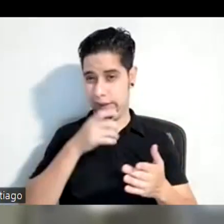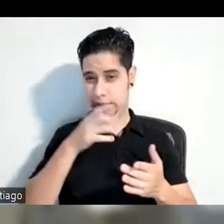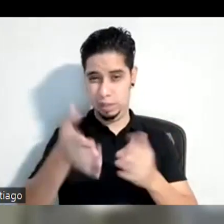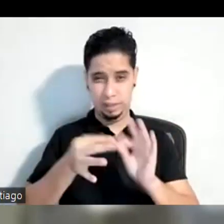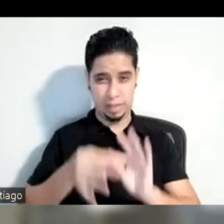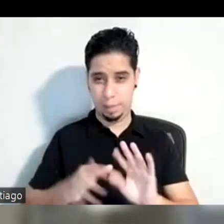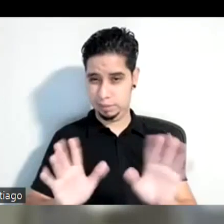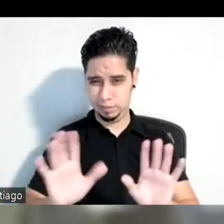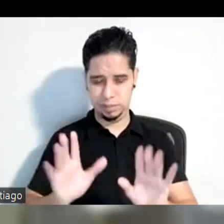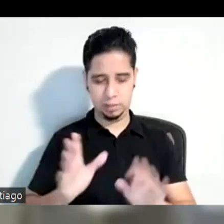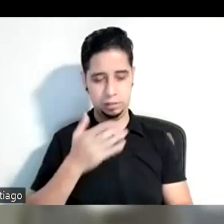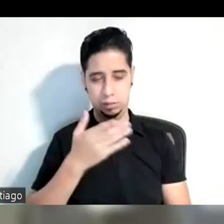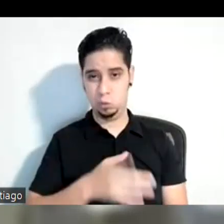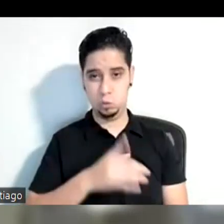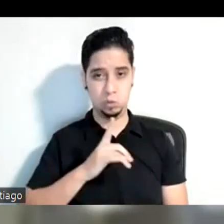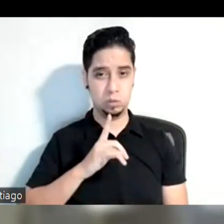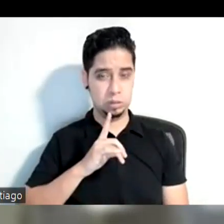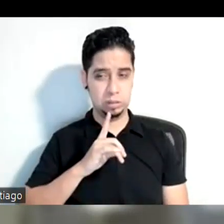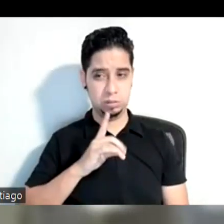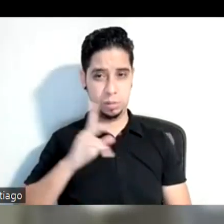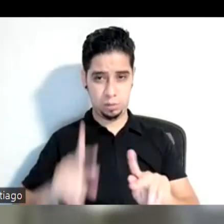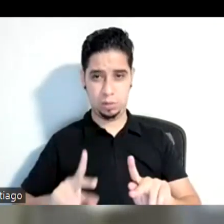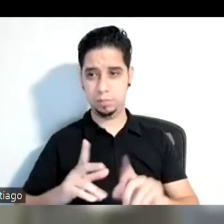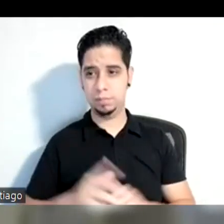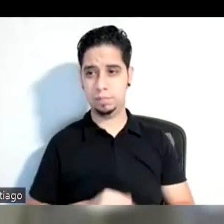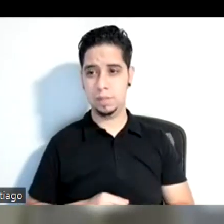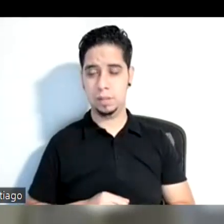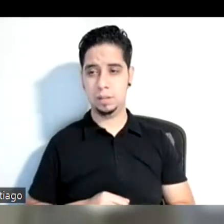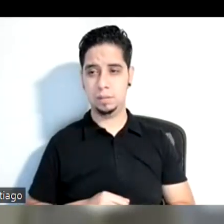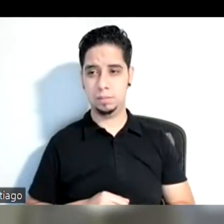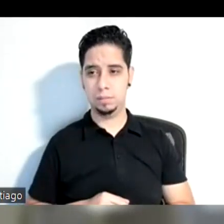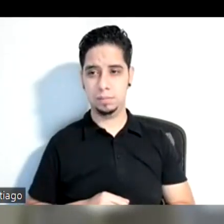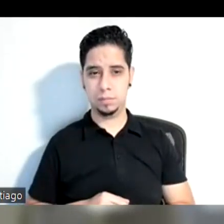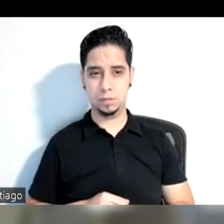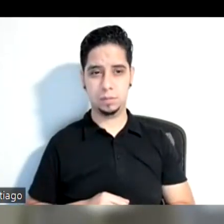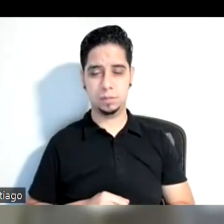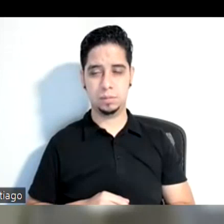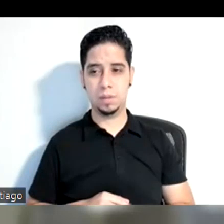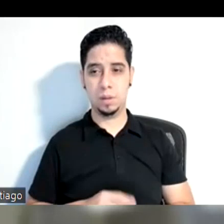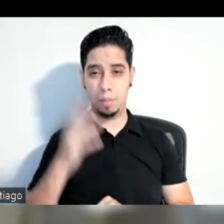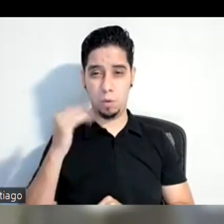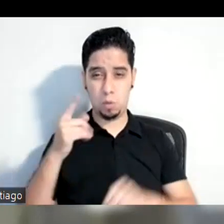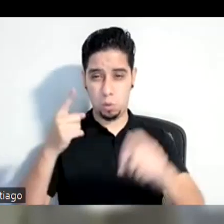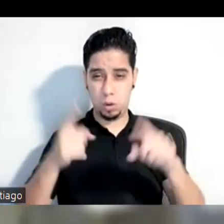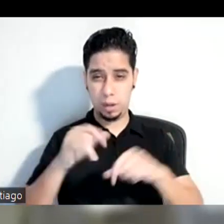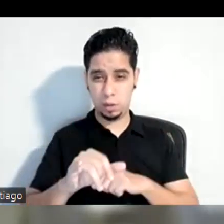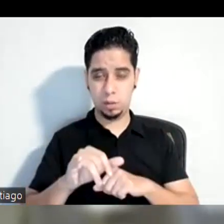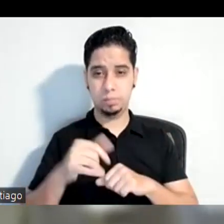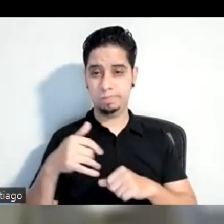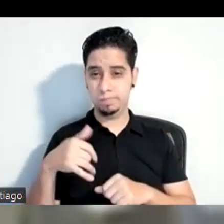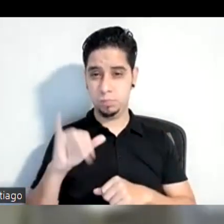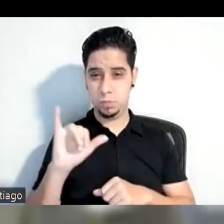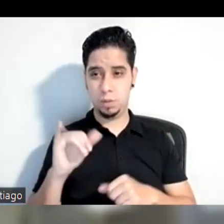Para que no se sepa que es un solo y que se está tramitando la llamada por un sistema de video relevo, porque todavía existe